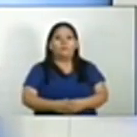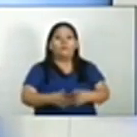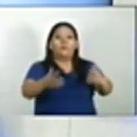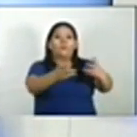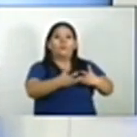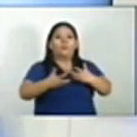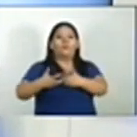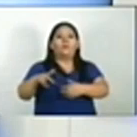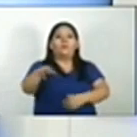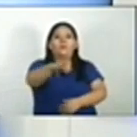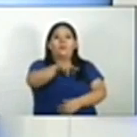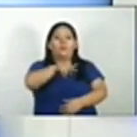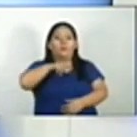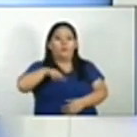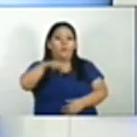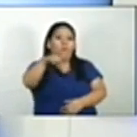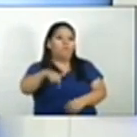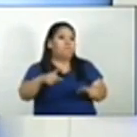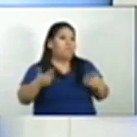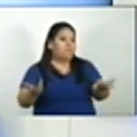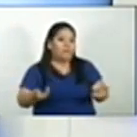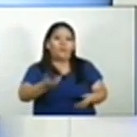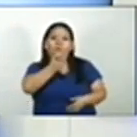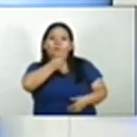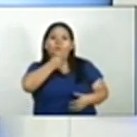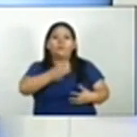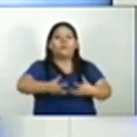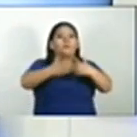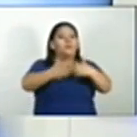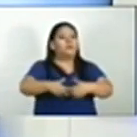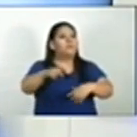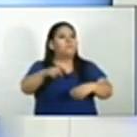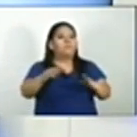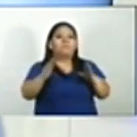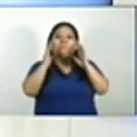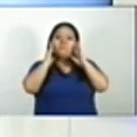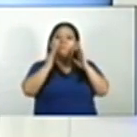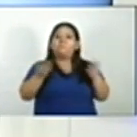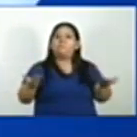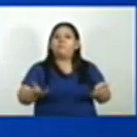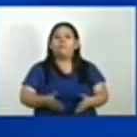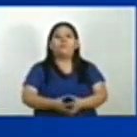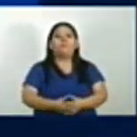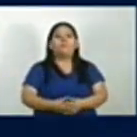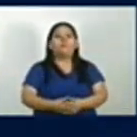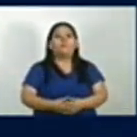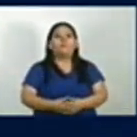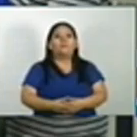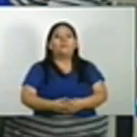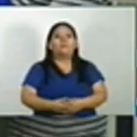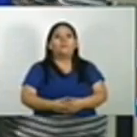Compañeros y amigos televidentes, esto es Acontecer Empresarial. A continuación, las noticias.